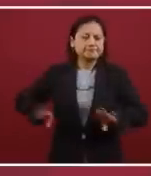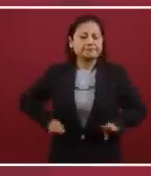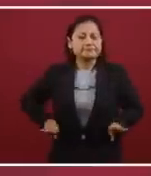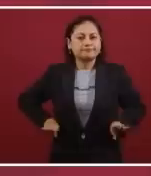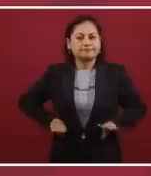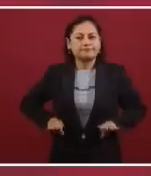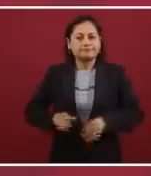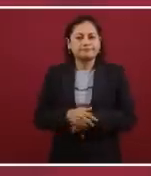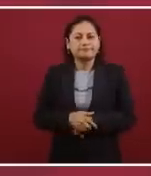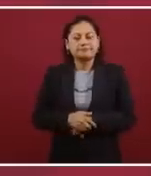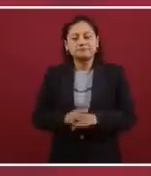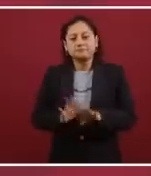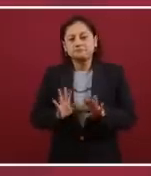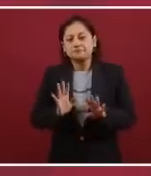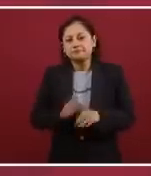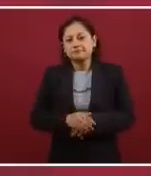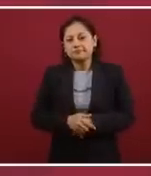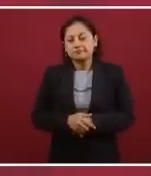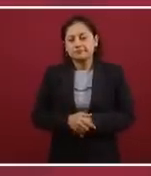pero